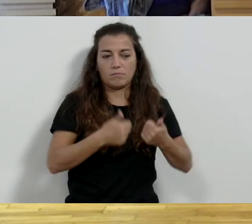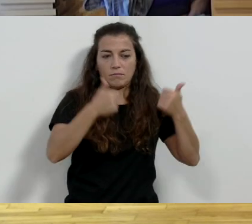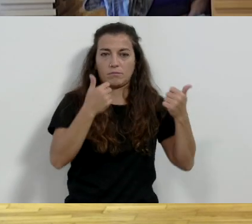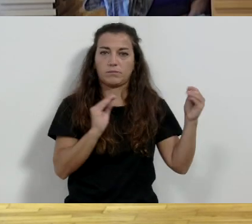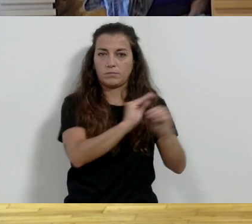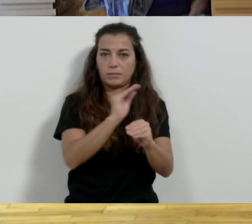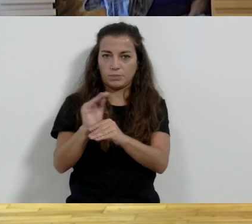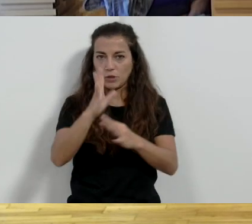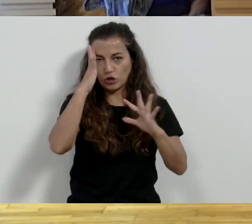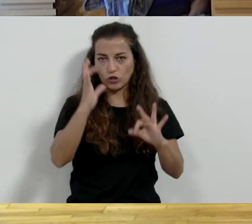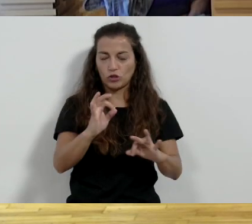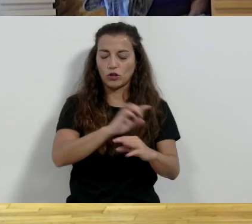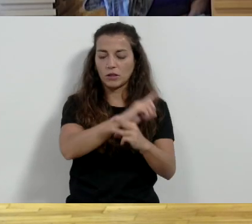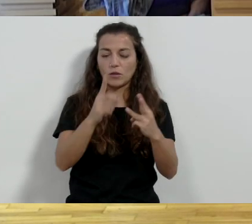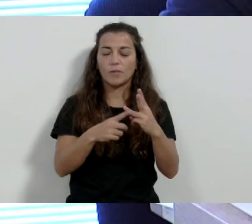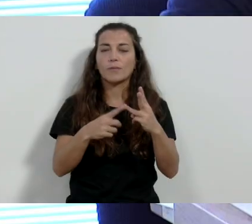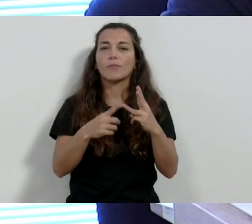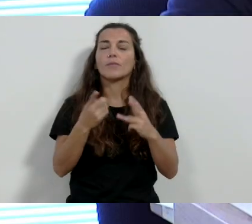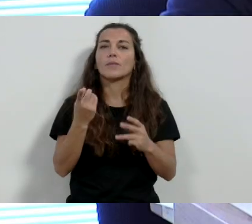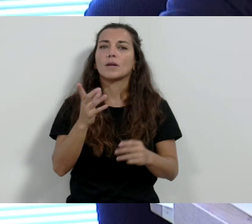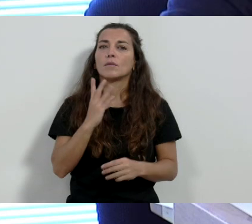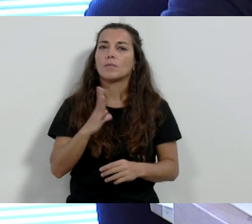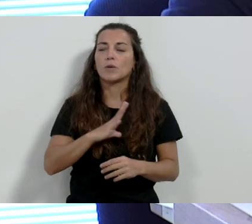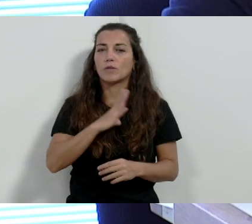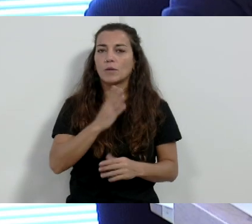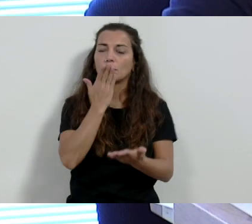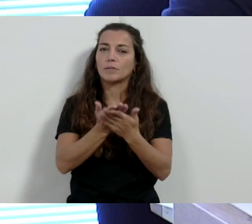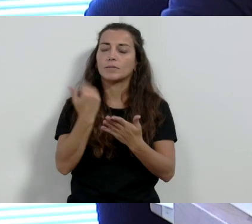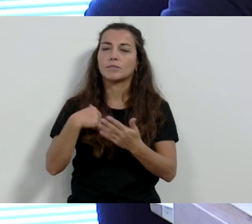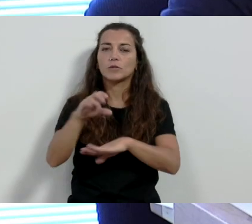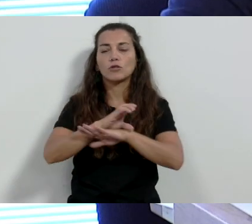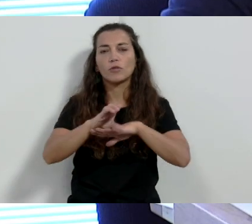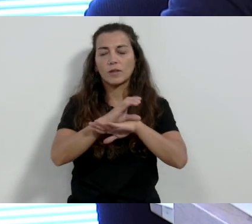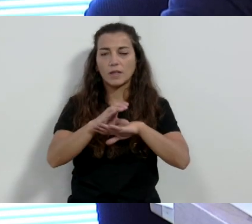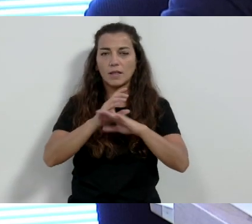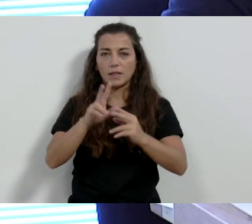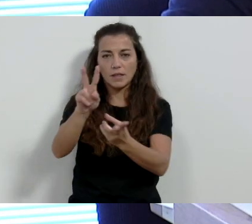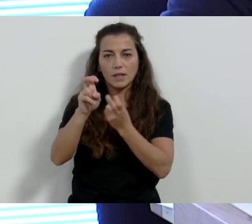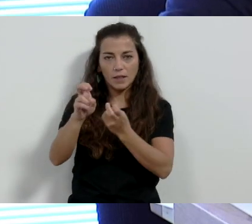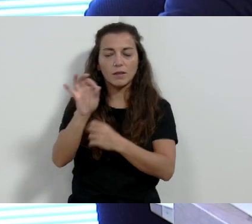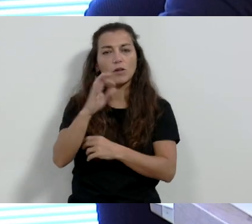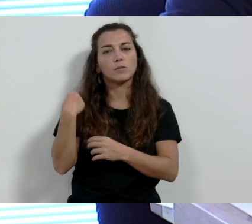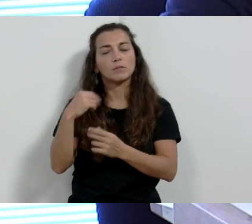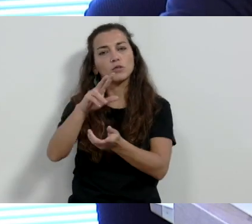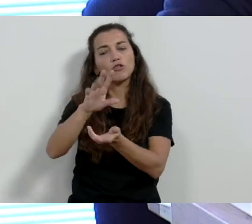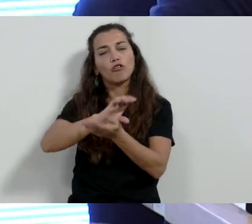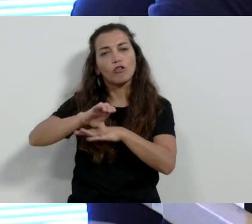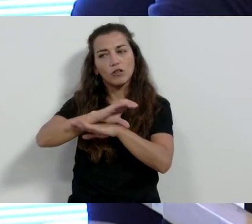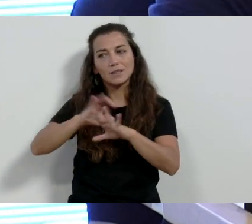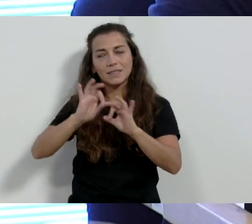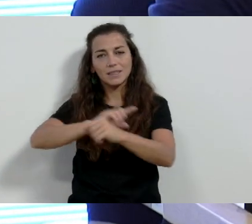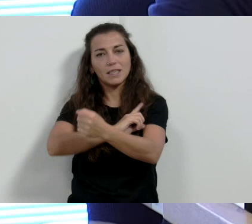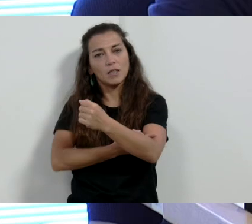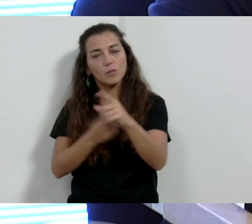queremos pedirle al concejal de Hacienda o bien al concejal de Deportes que nos desarrolle esta partida de 200.000 euros para actividades